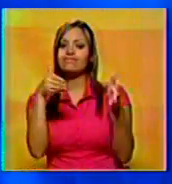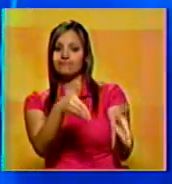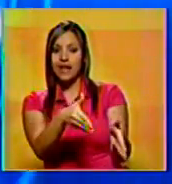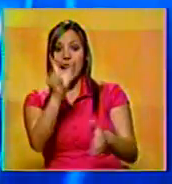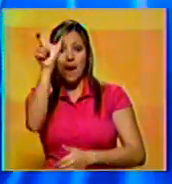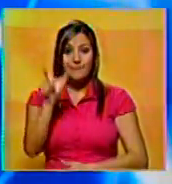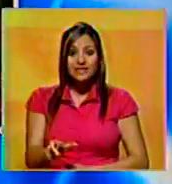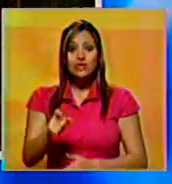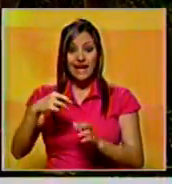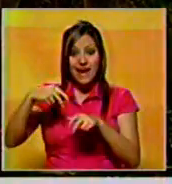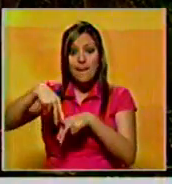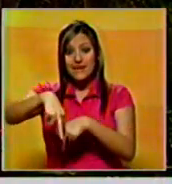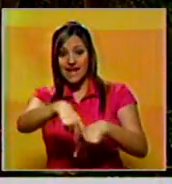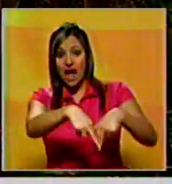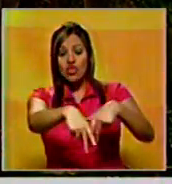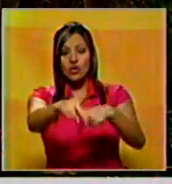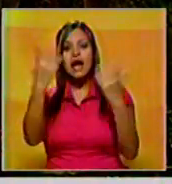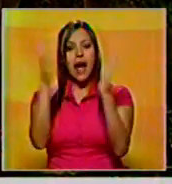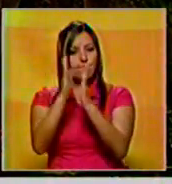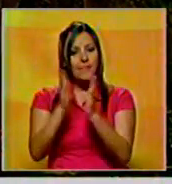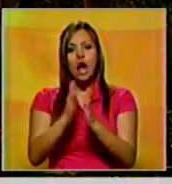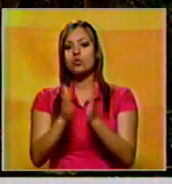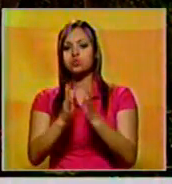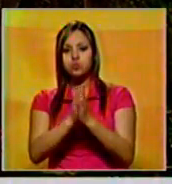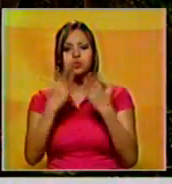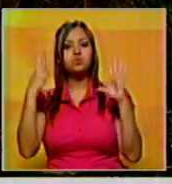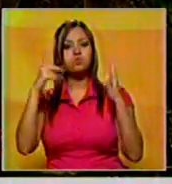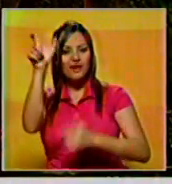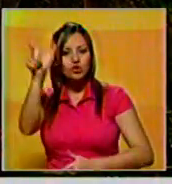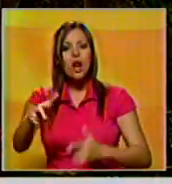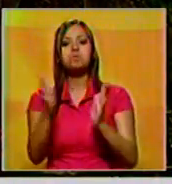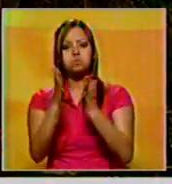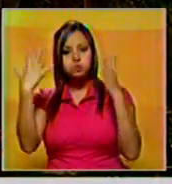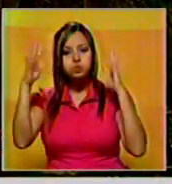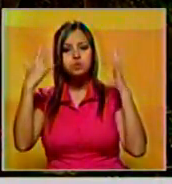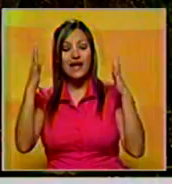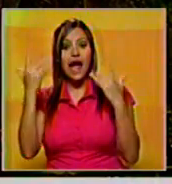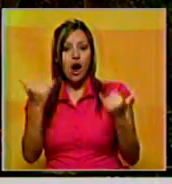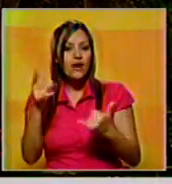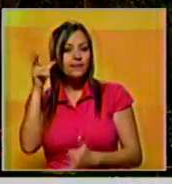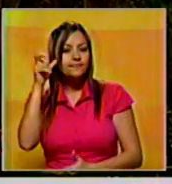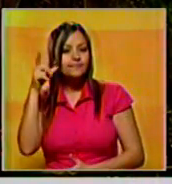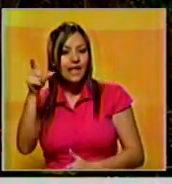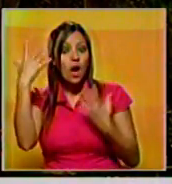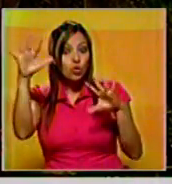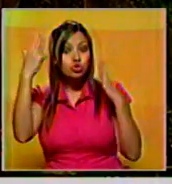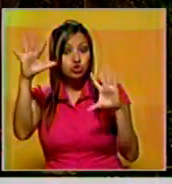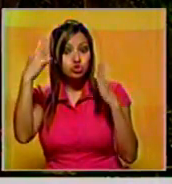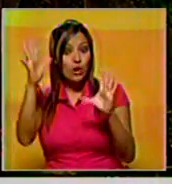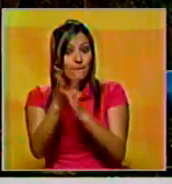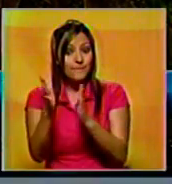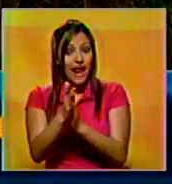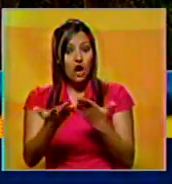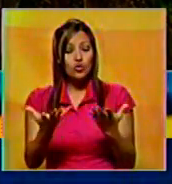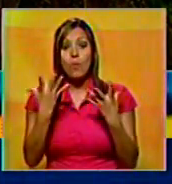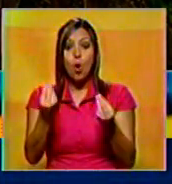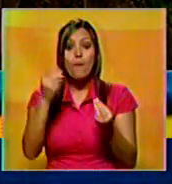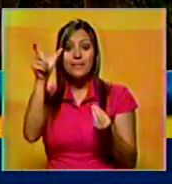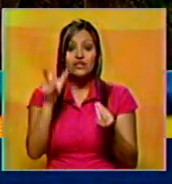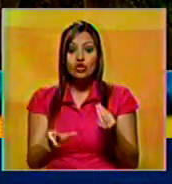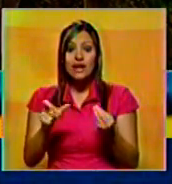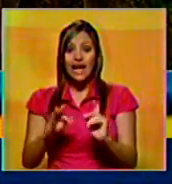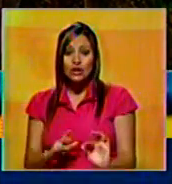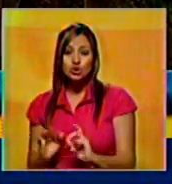gente está caminando, van aplaudiendo, nosotros podemos escuchar los aplausos en este momento, es una gran masa de gente que se